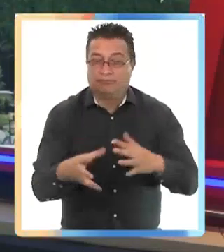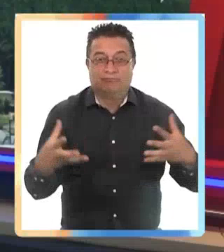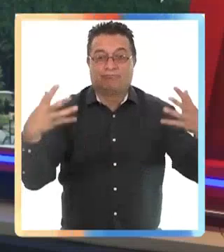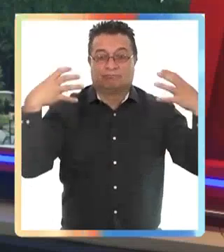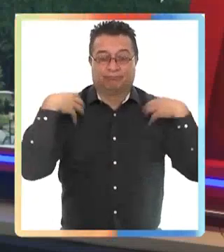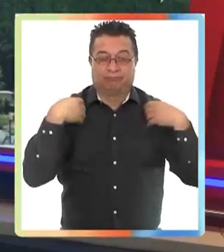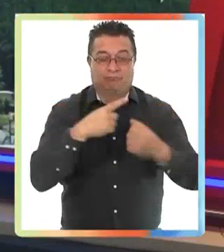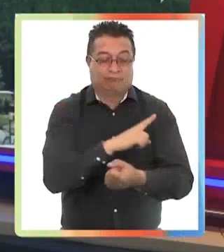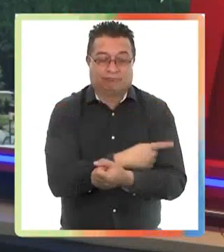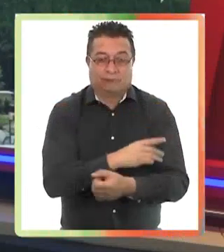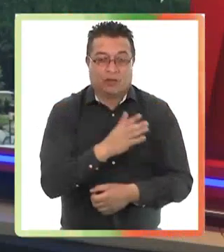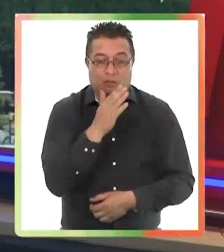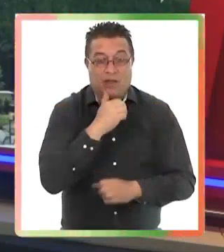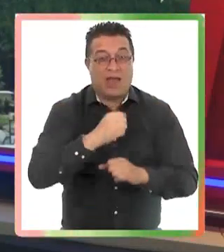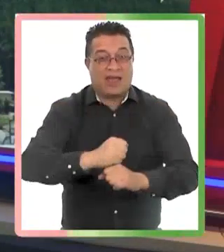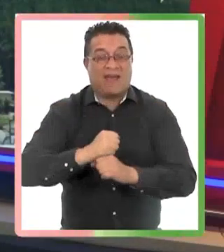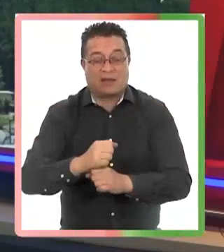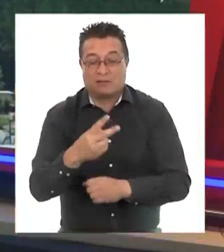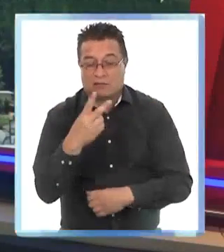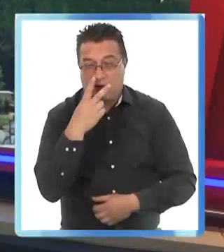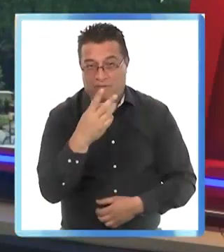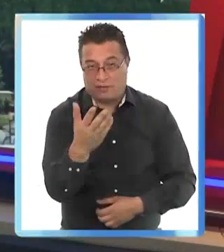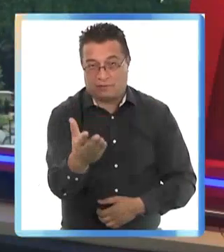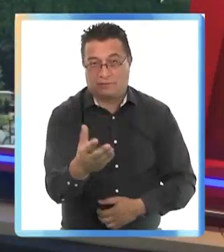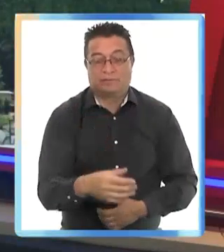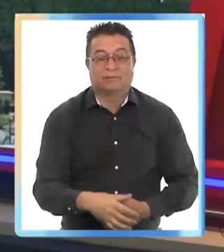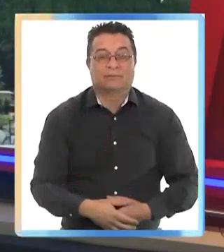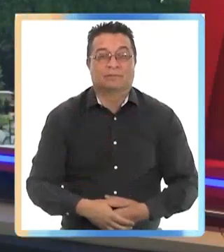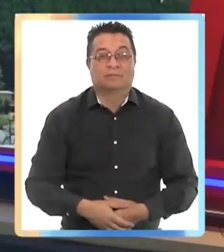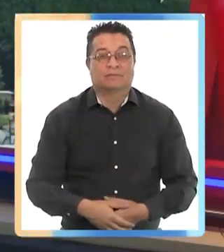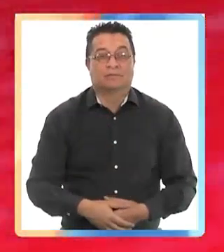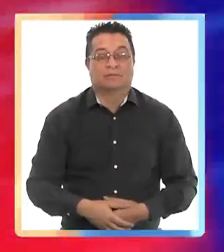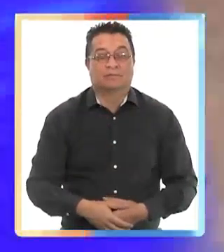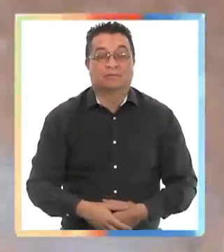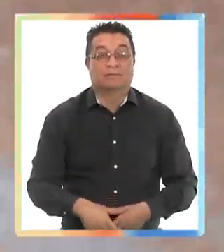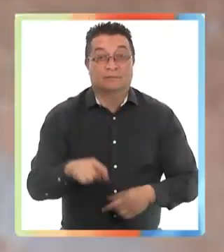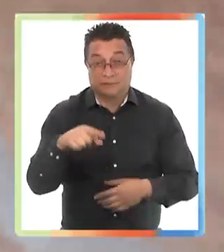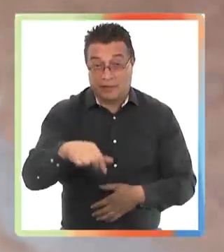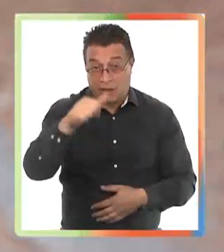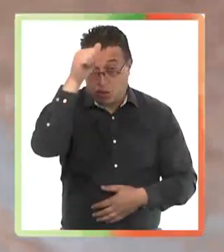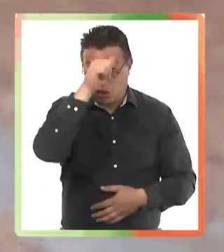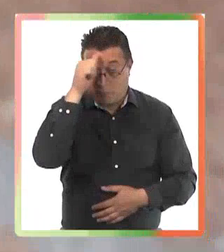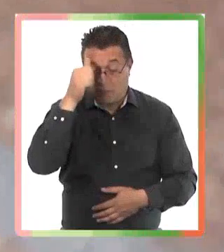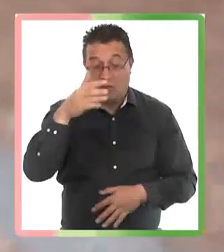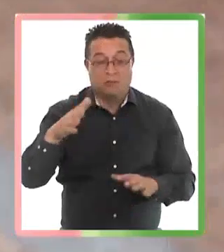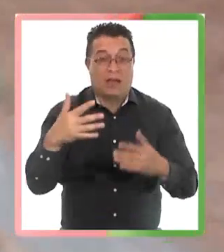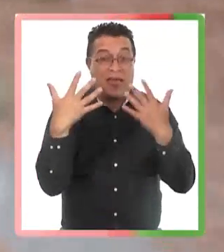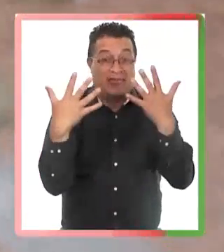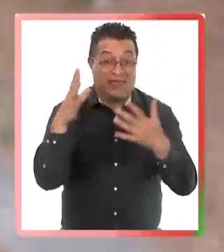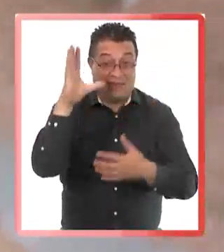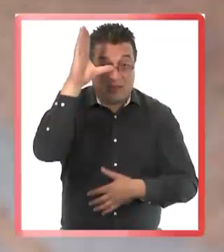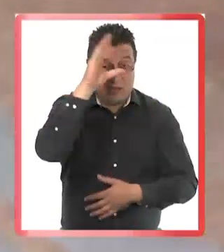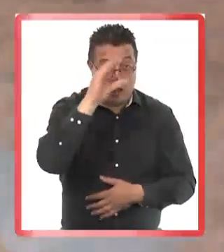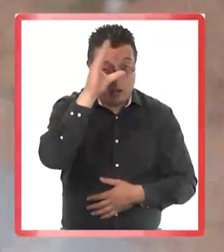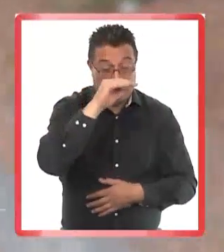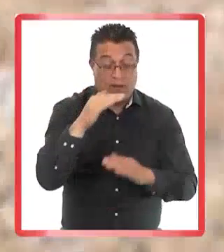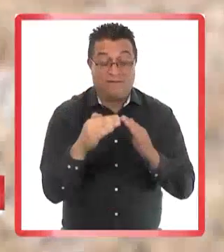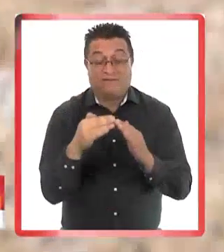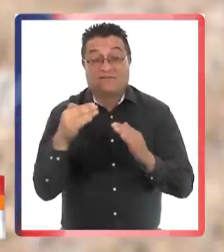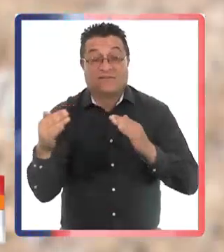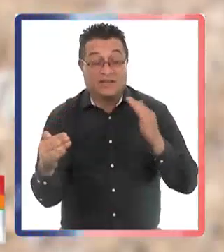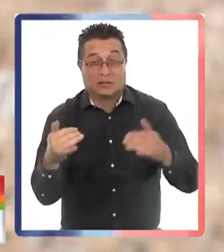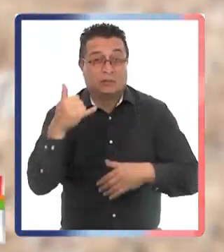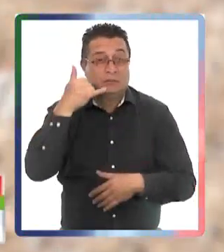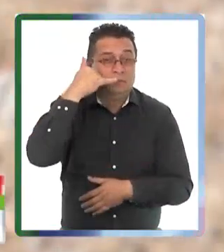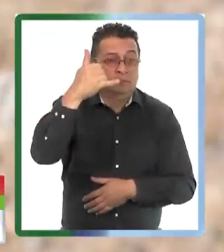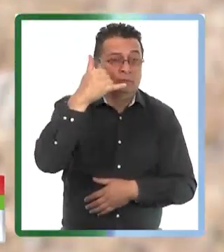tiene facultades para hacerse cargo de estos caballos. TV5 de Linares con el informe. Este domingo, cerca de las 10 de la